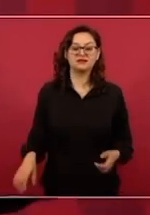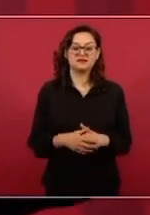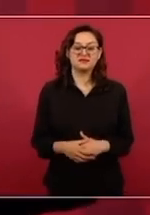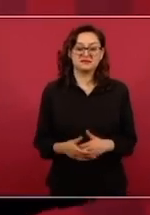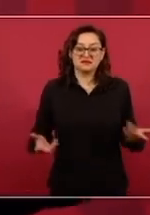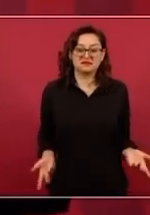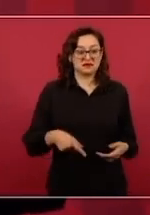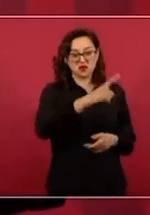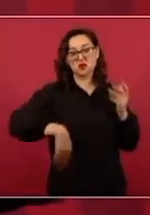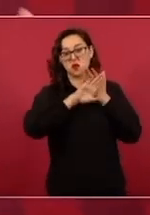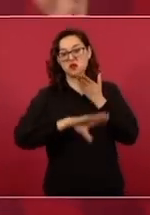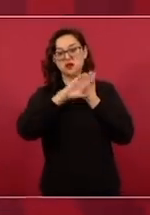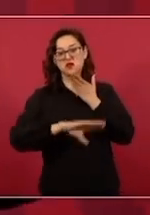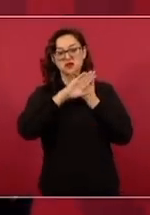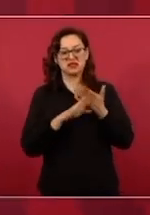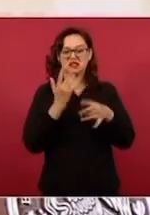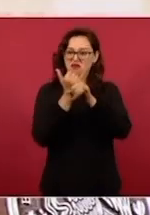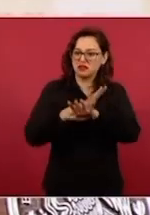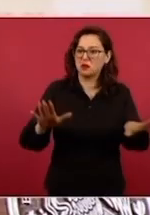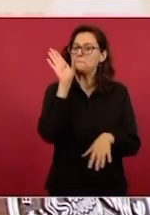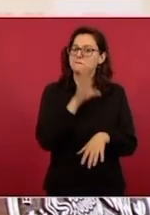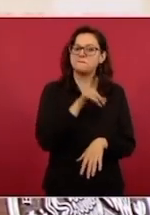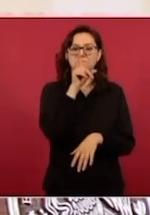parciales son tendenciosos